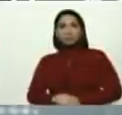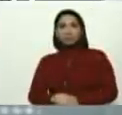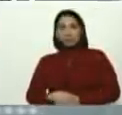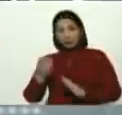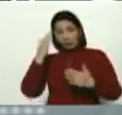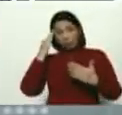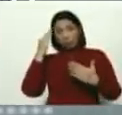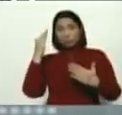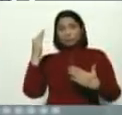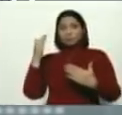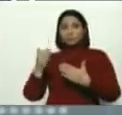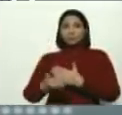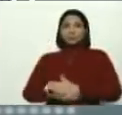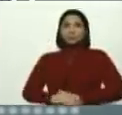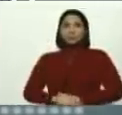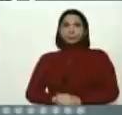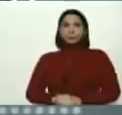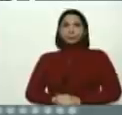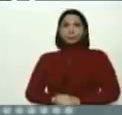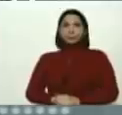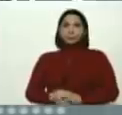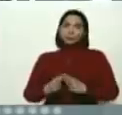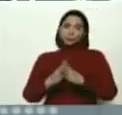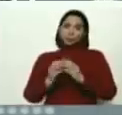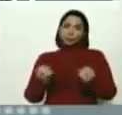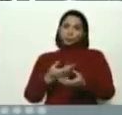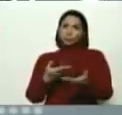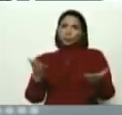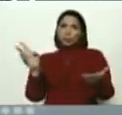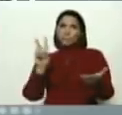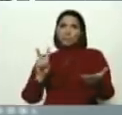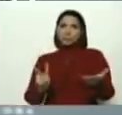saludo a toda Venezuela